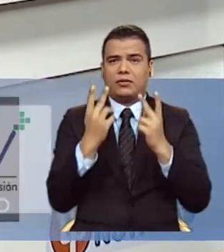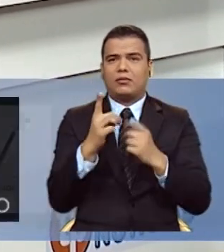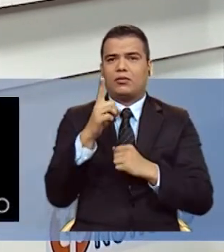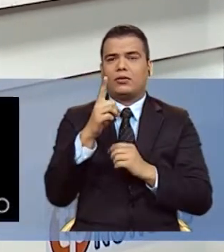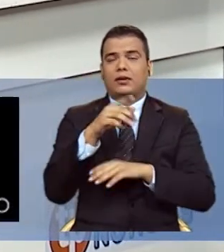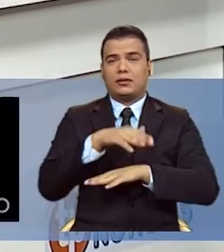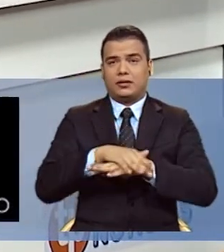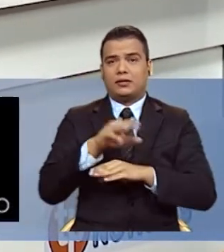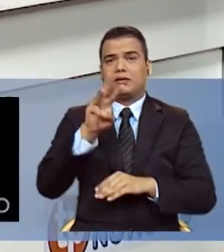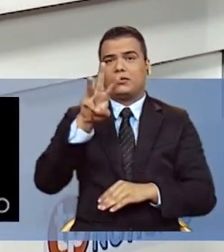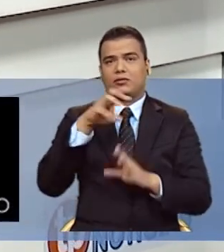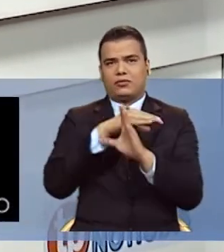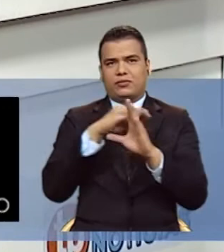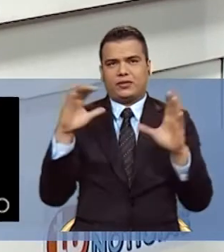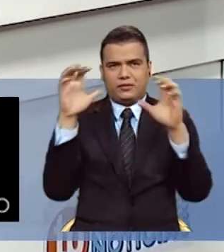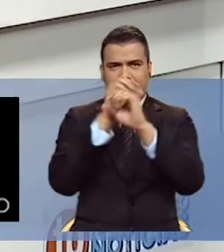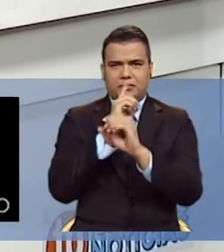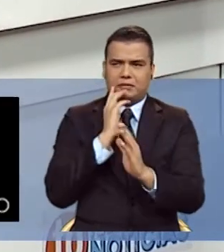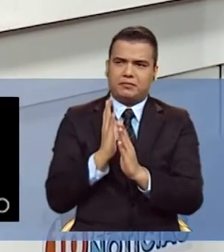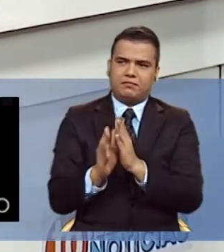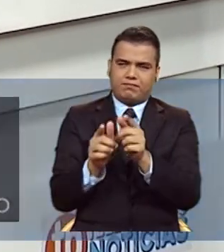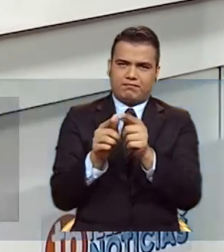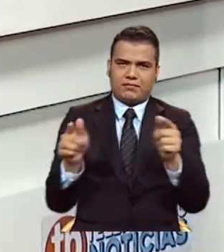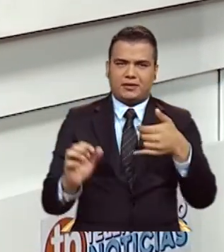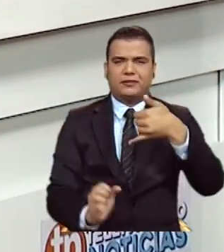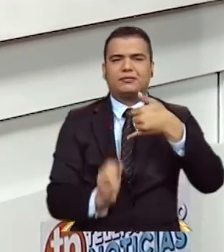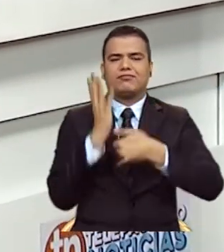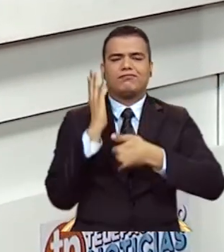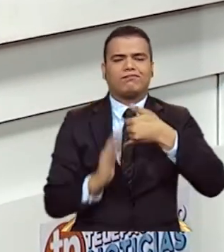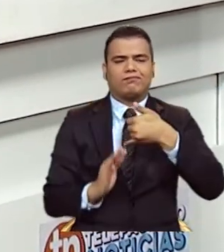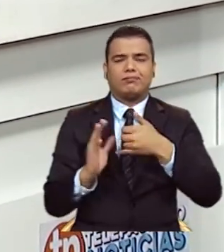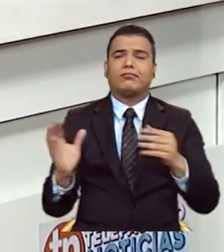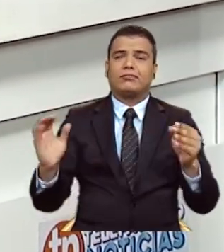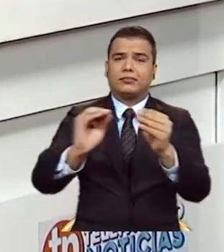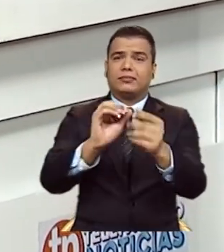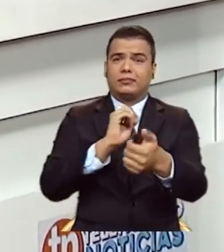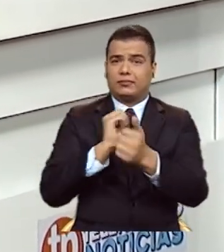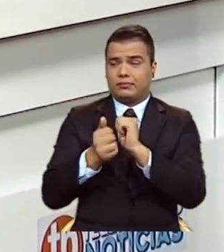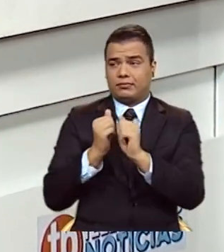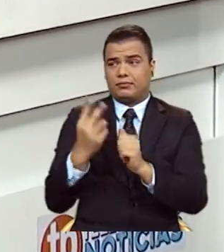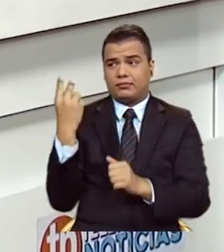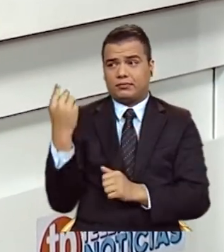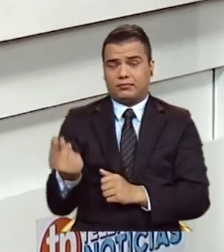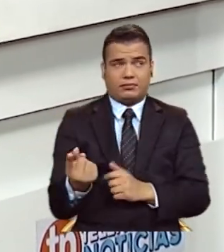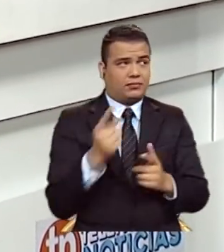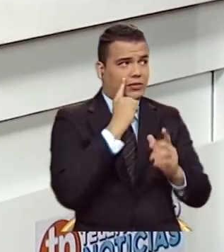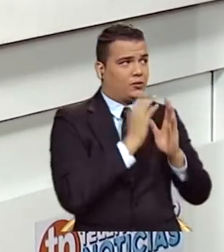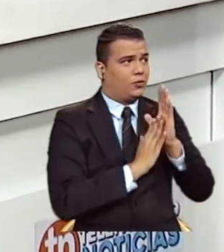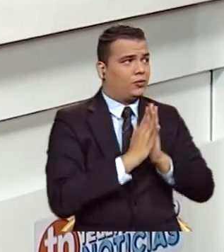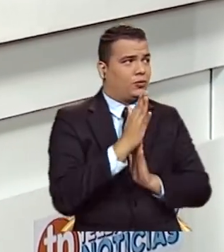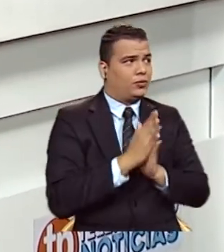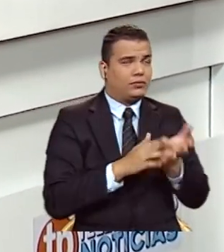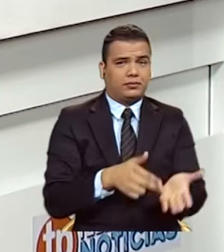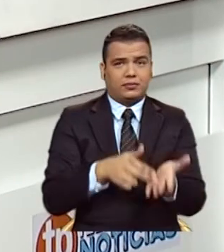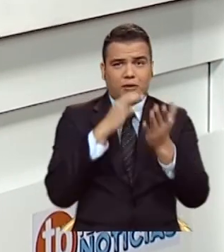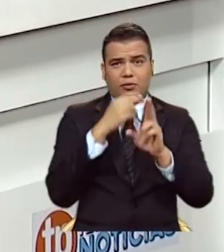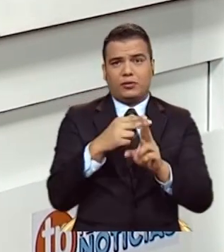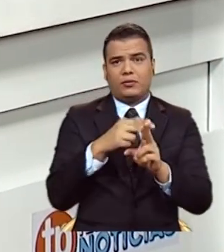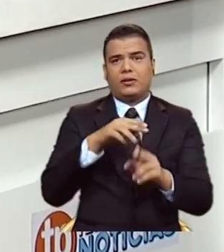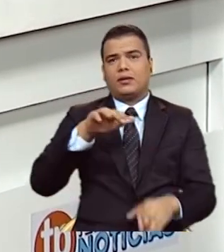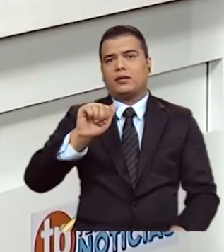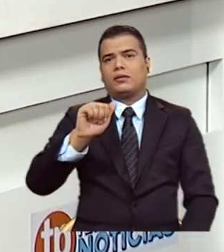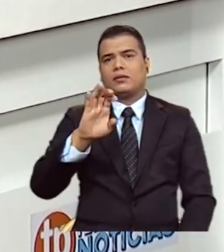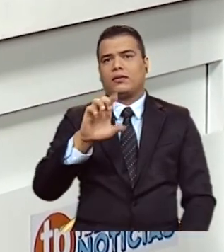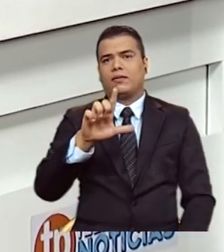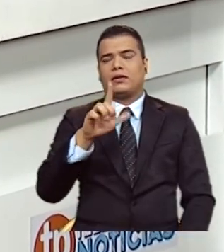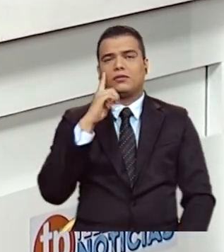las 8:30 de la noche con toda la información del suroccidente colombiano y, por supuesto, con los deportes, Jaime. Sí, a la expectativa de la recuperación de Abel Aguilar con